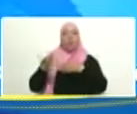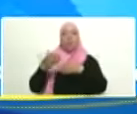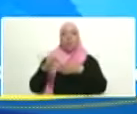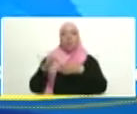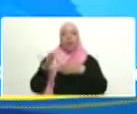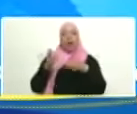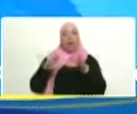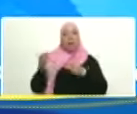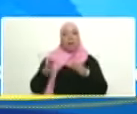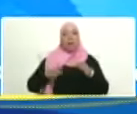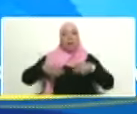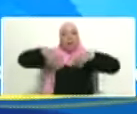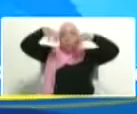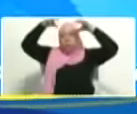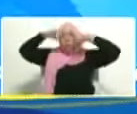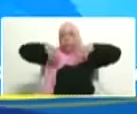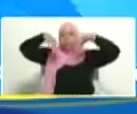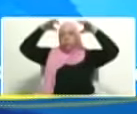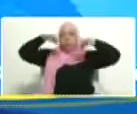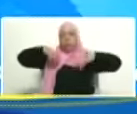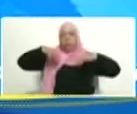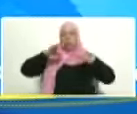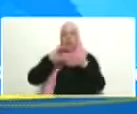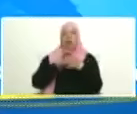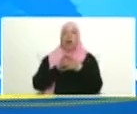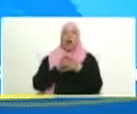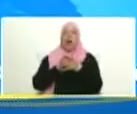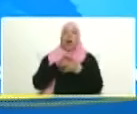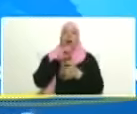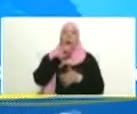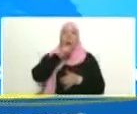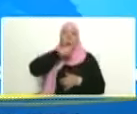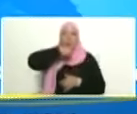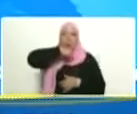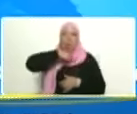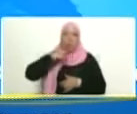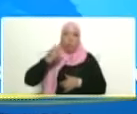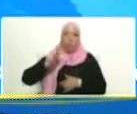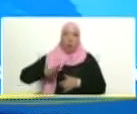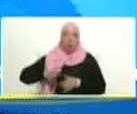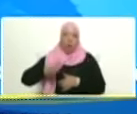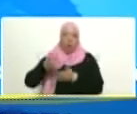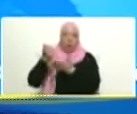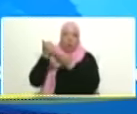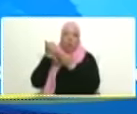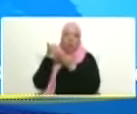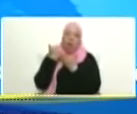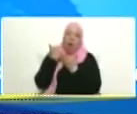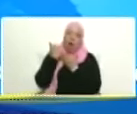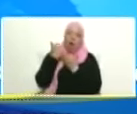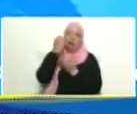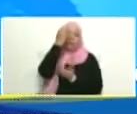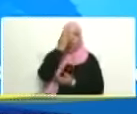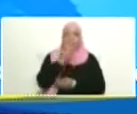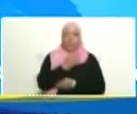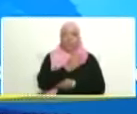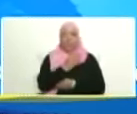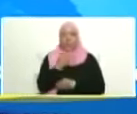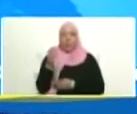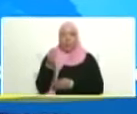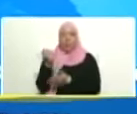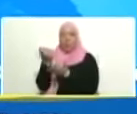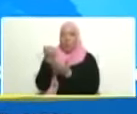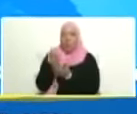Quiere decir que está en la presencia de nuestros ancestros aquí, dándonos sus bendiciones, dándonos su aprecio, su